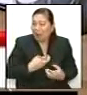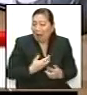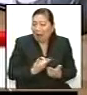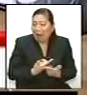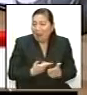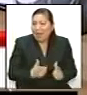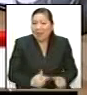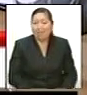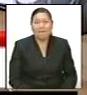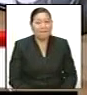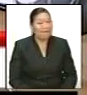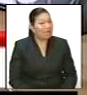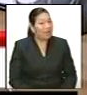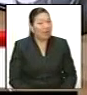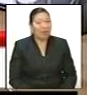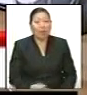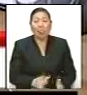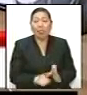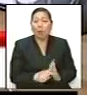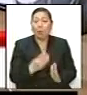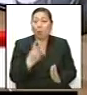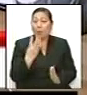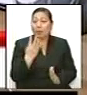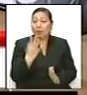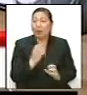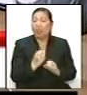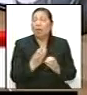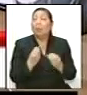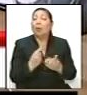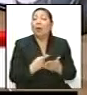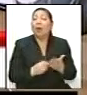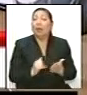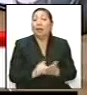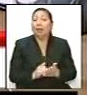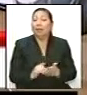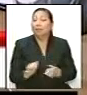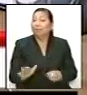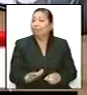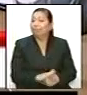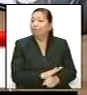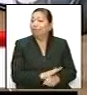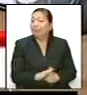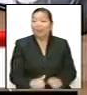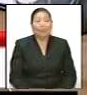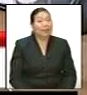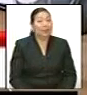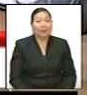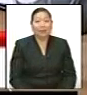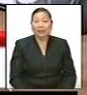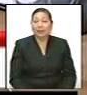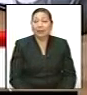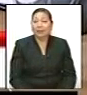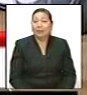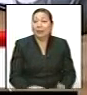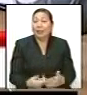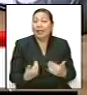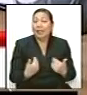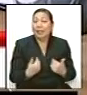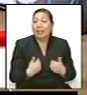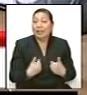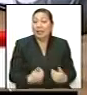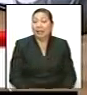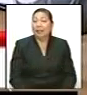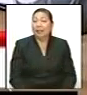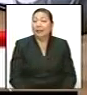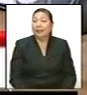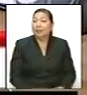liberado después de 45 días. ¿Por qué? Por deficiencias en la acusación correspondiente.